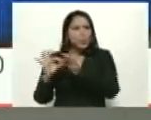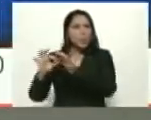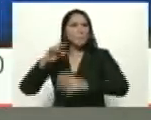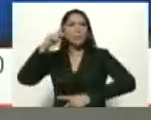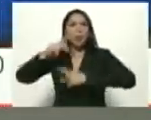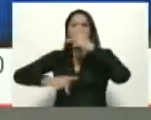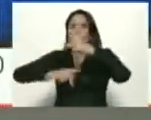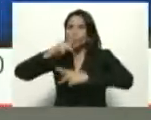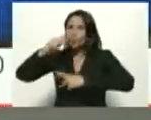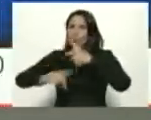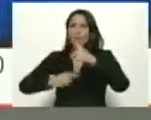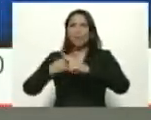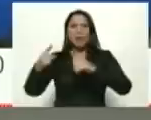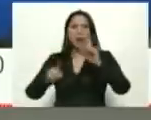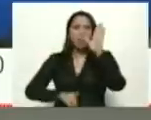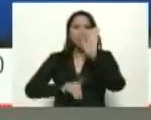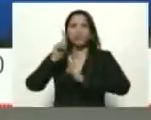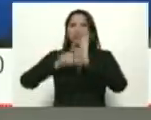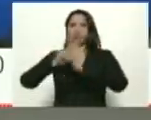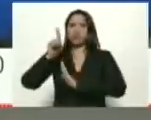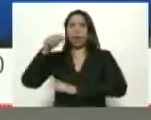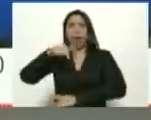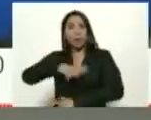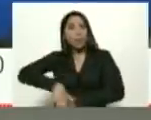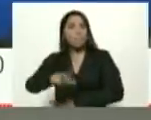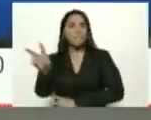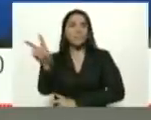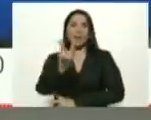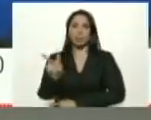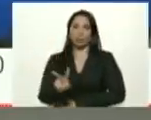productivas para producir todo en Venezuela.